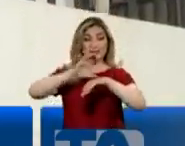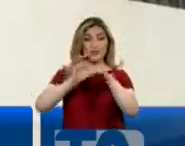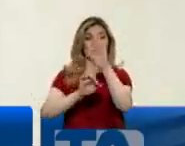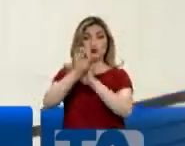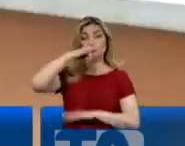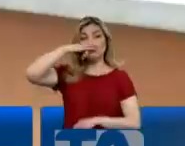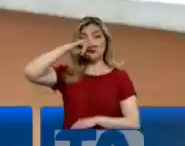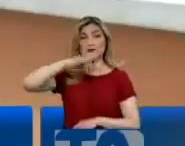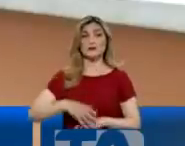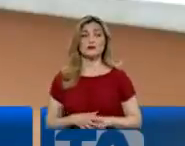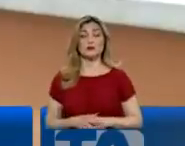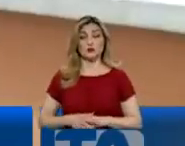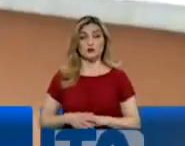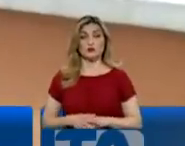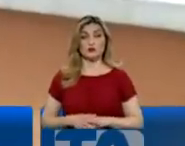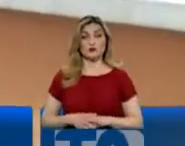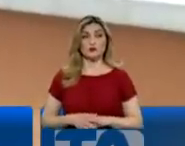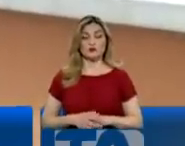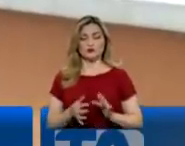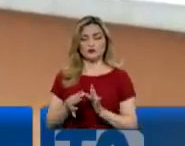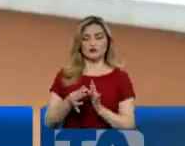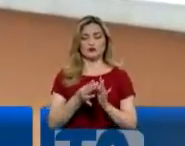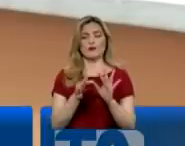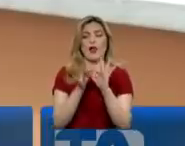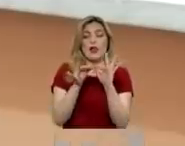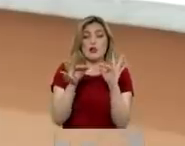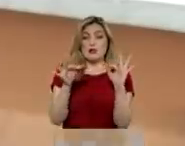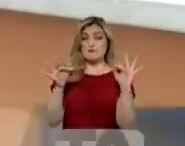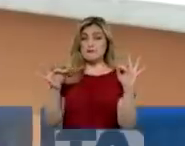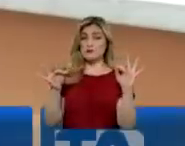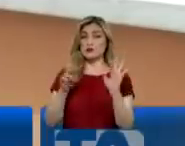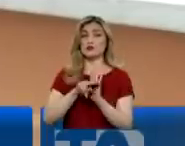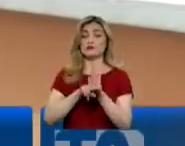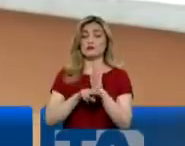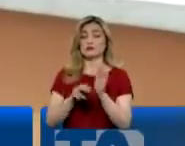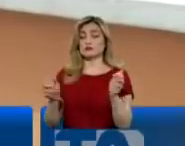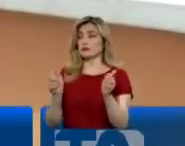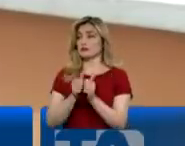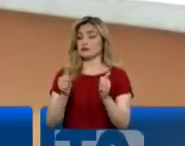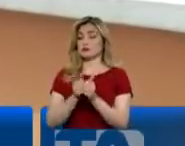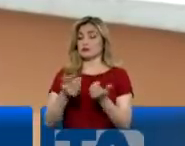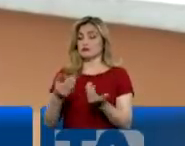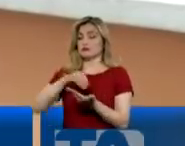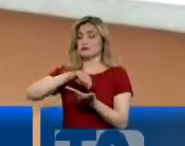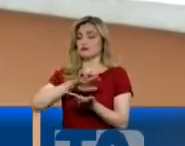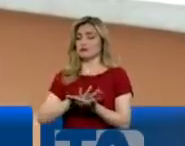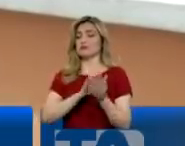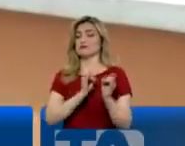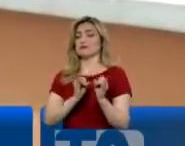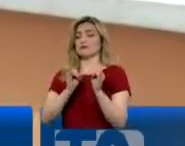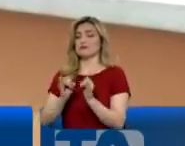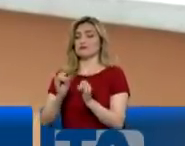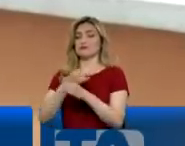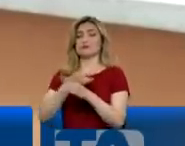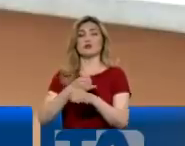desarrollo infantil contienen toda la guía de higiene las normas de bioseguridad los equipamientos que nosotros estamos implementando en cada una de nuestras